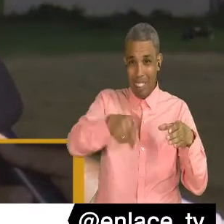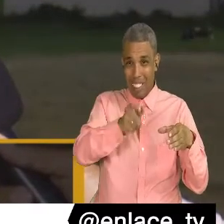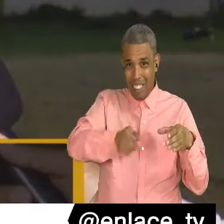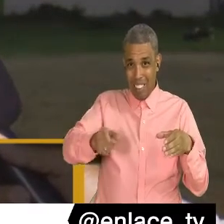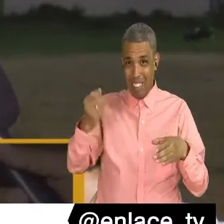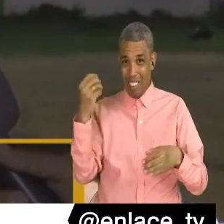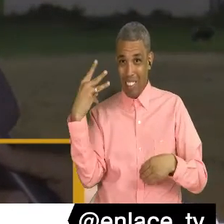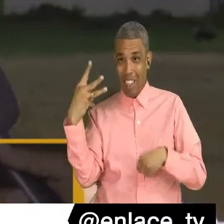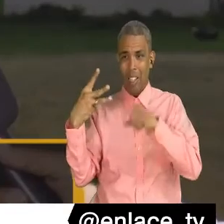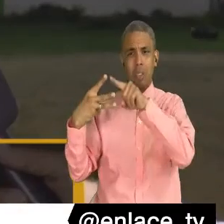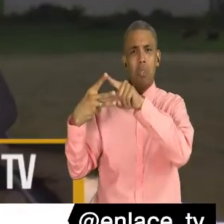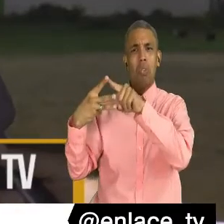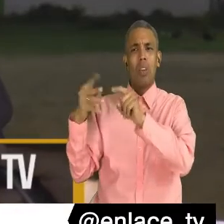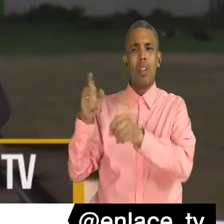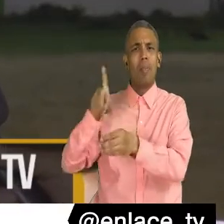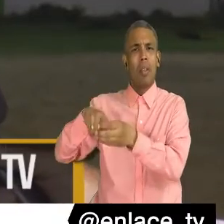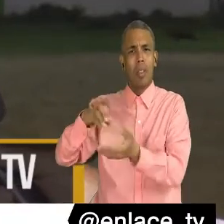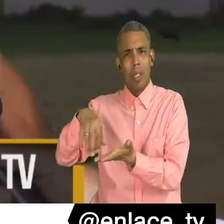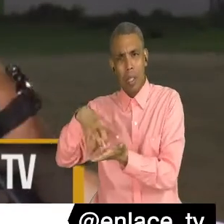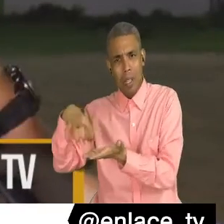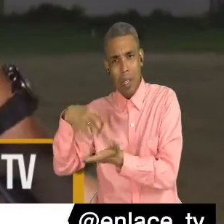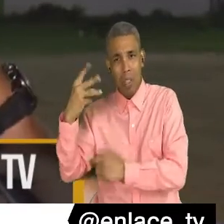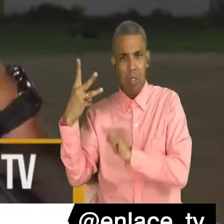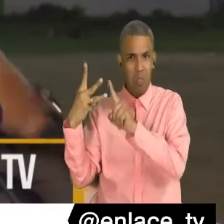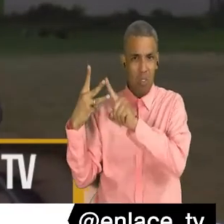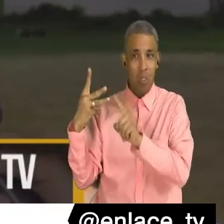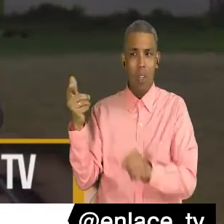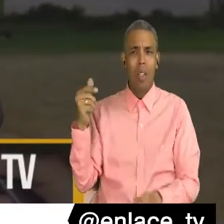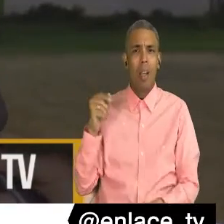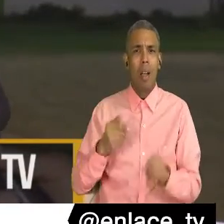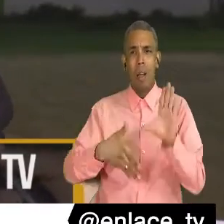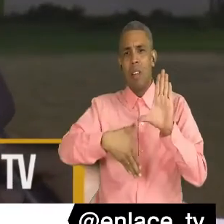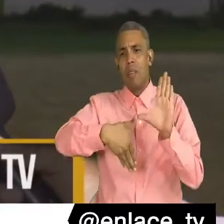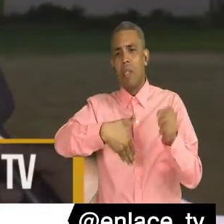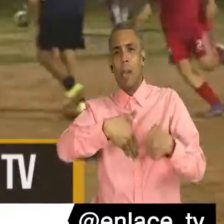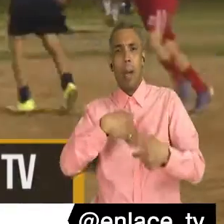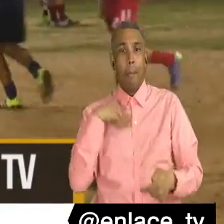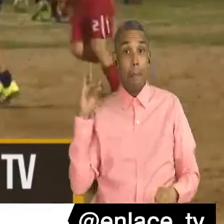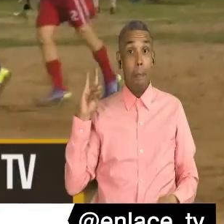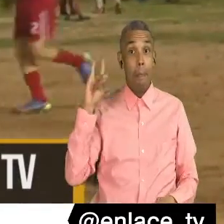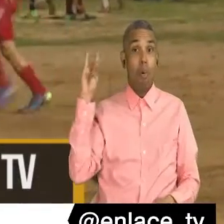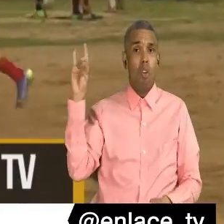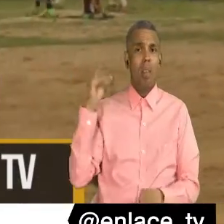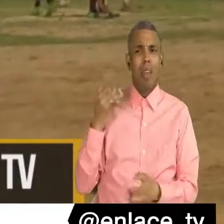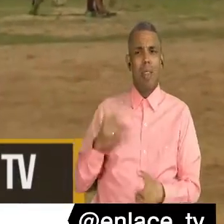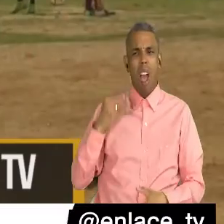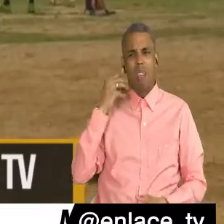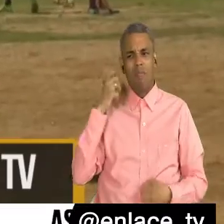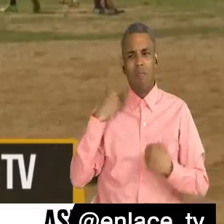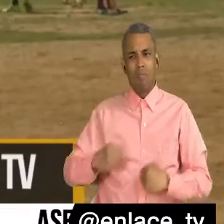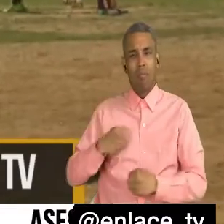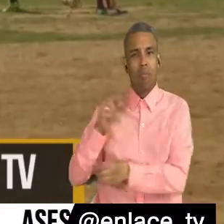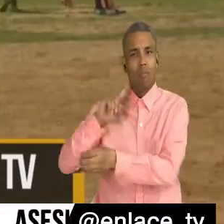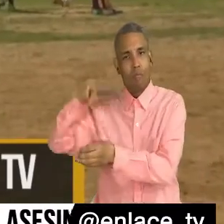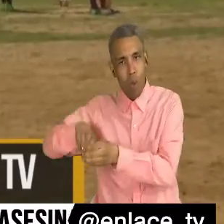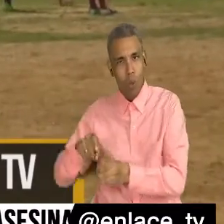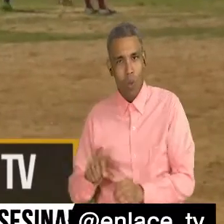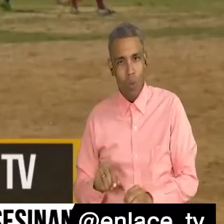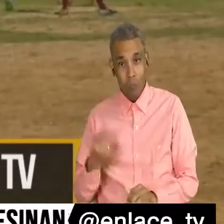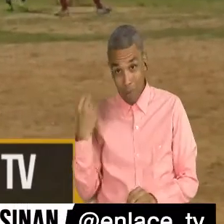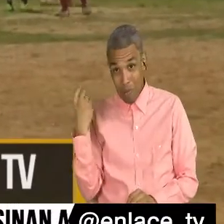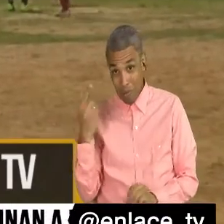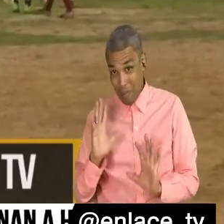Bolivia, el niño Junior Devia. Tenemos los goleadores del año pasado y de todos los campeonatos de la categoría sub-14. Estamos preparados desde